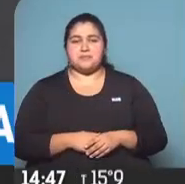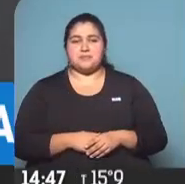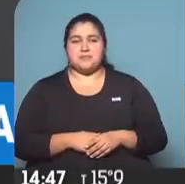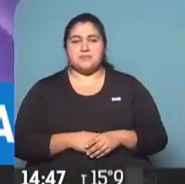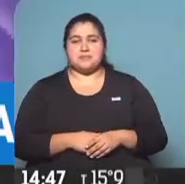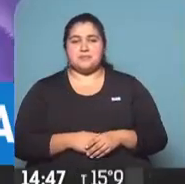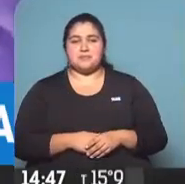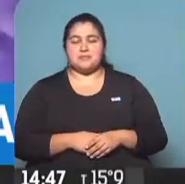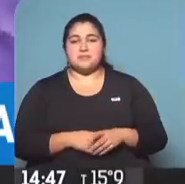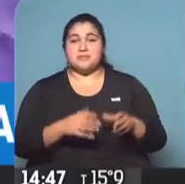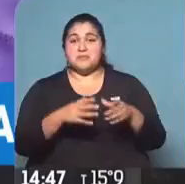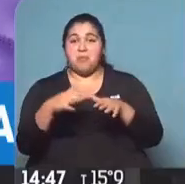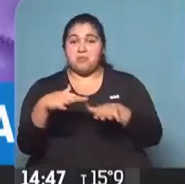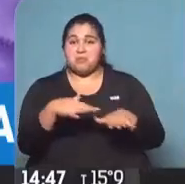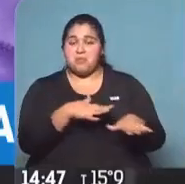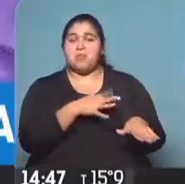de contado